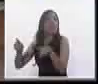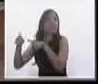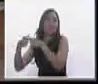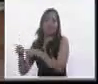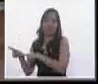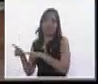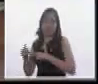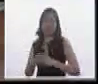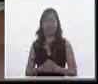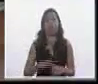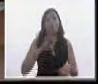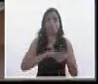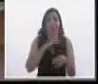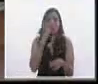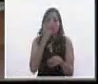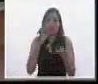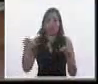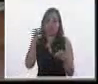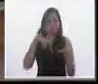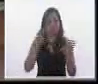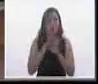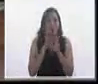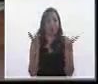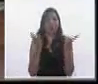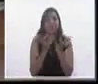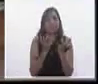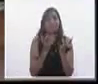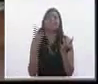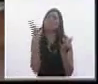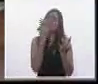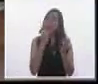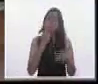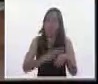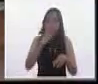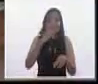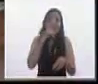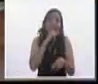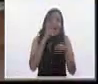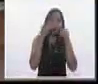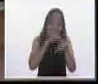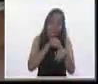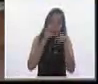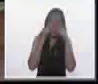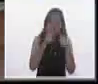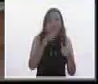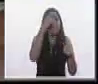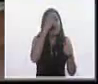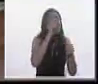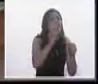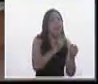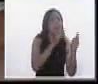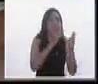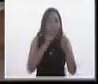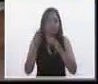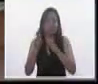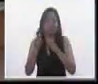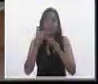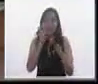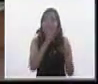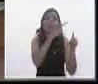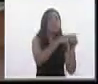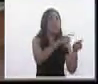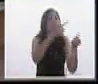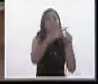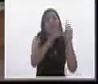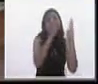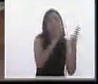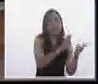diferentes Entonces como sociedad requerimos estar muy al tanto de cuáles son sus requerimientos tienen diferentes necesidades